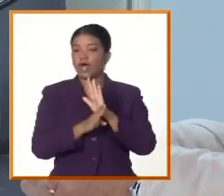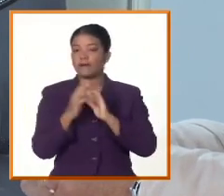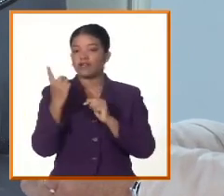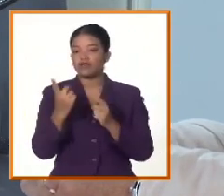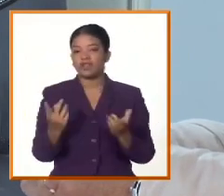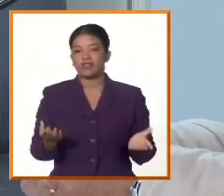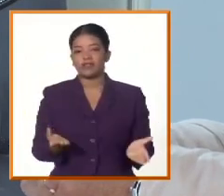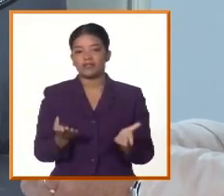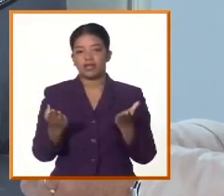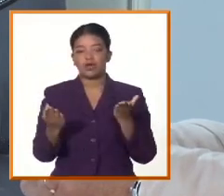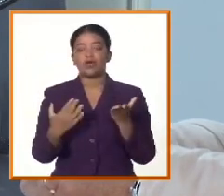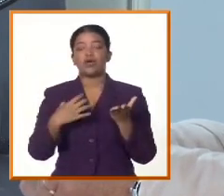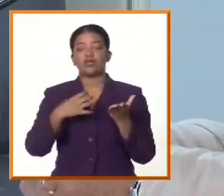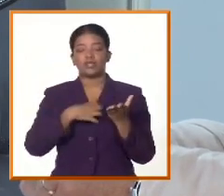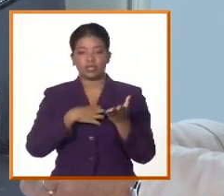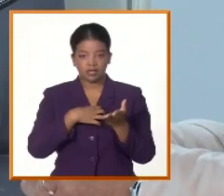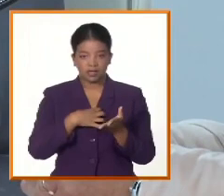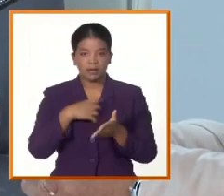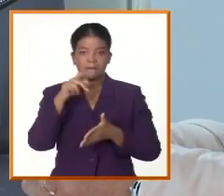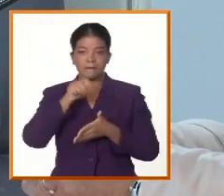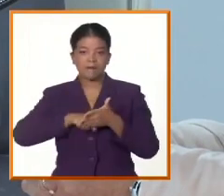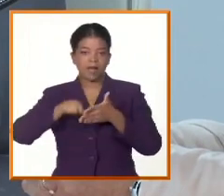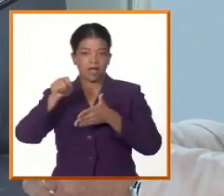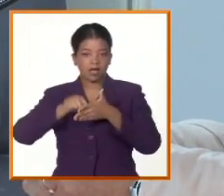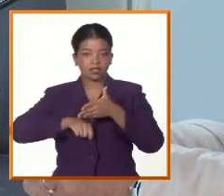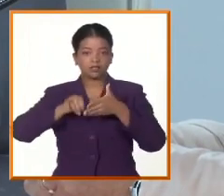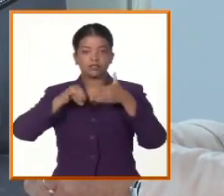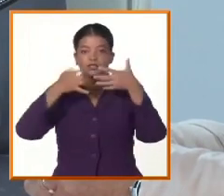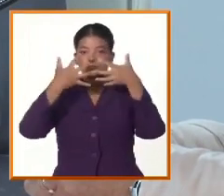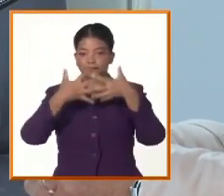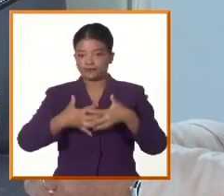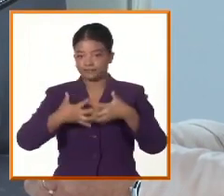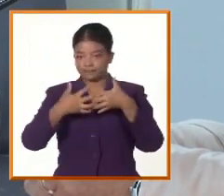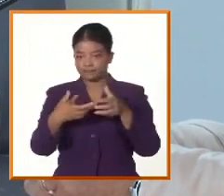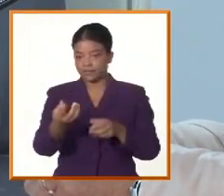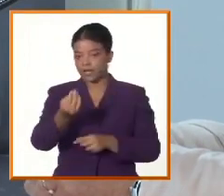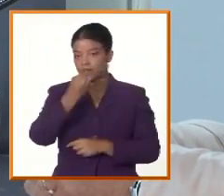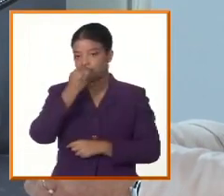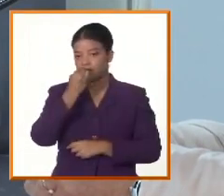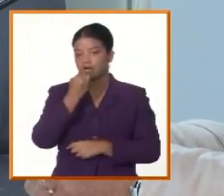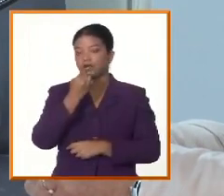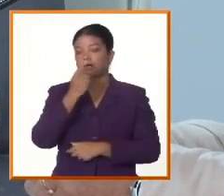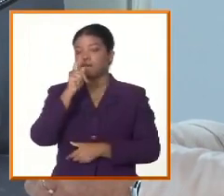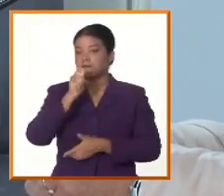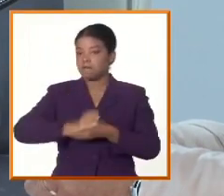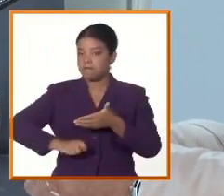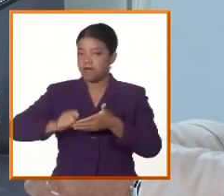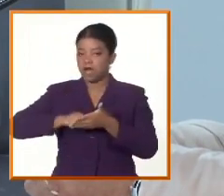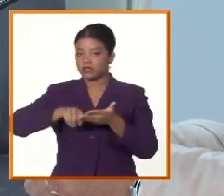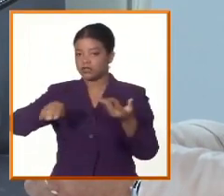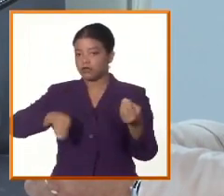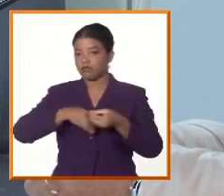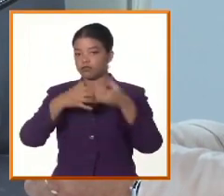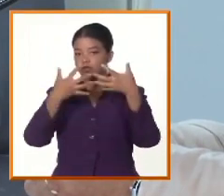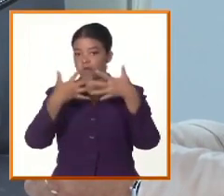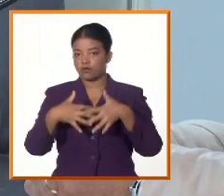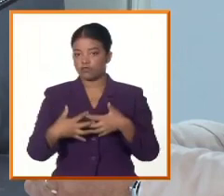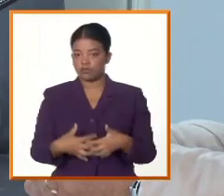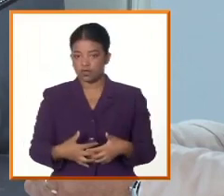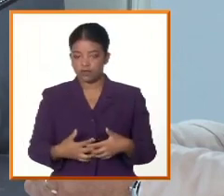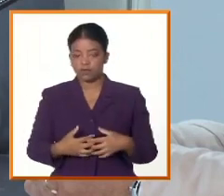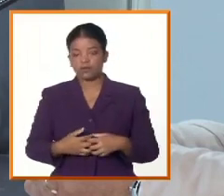2013 el papel que le corresponde a la industria alimentaria forma parte del eje estratégico transformación productiva e inserción internacional